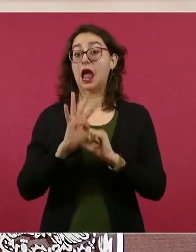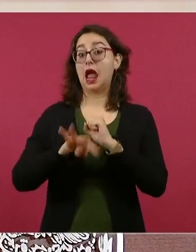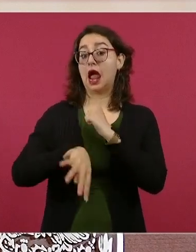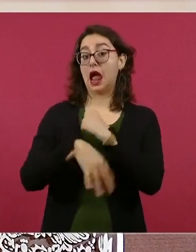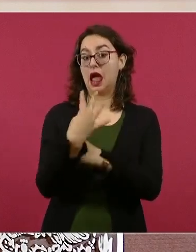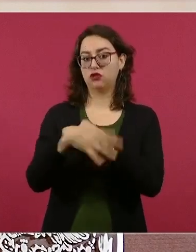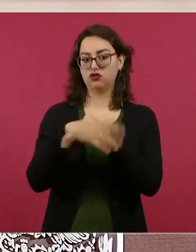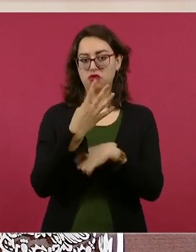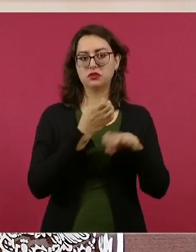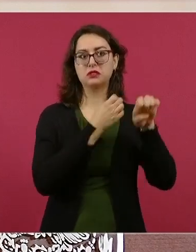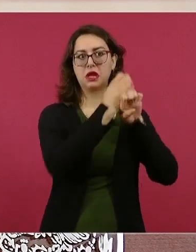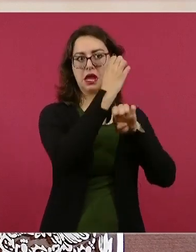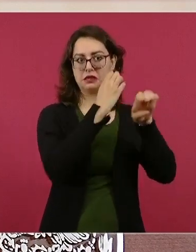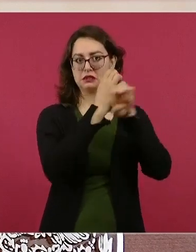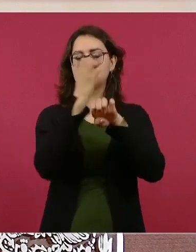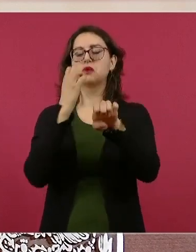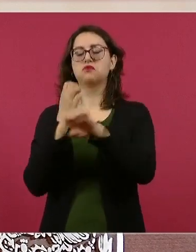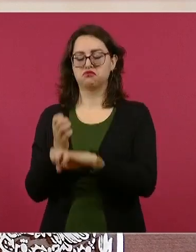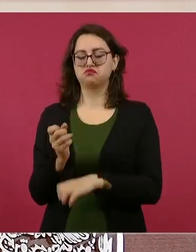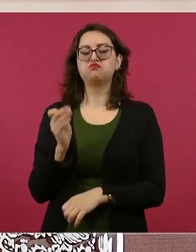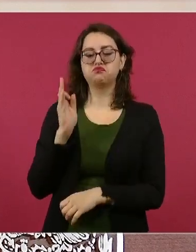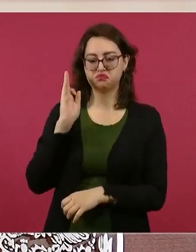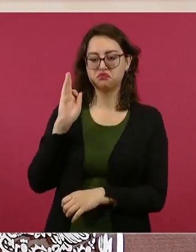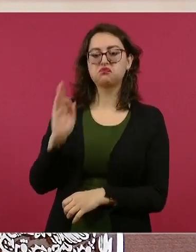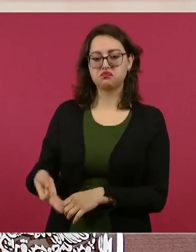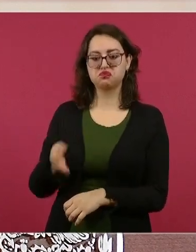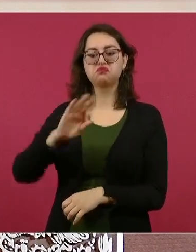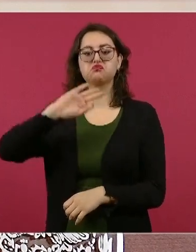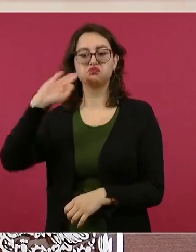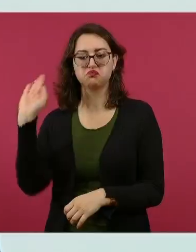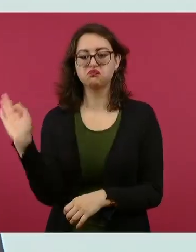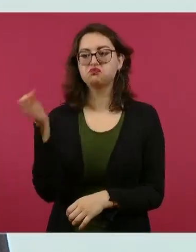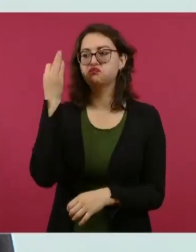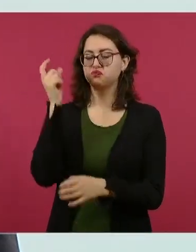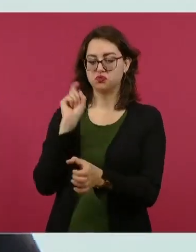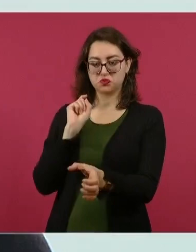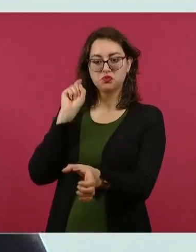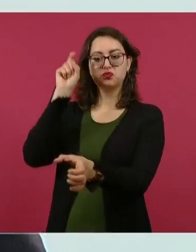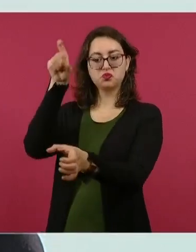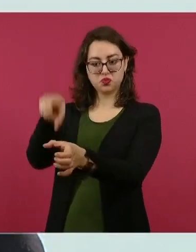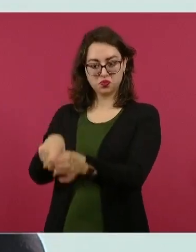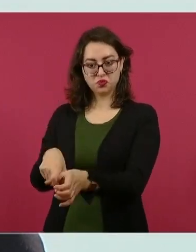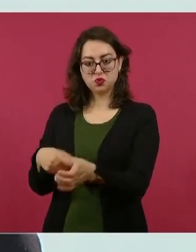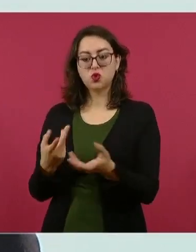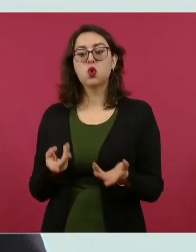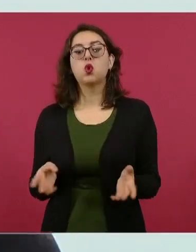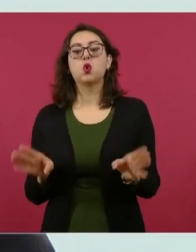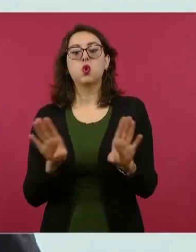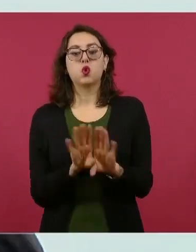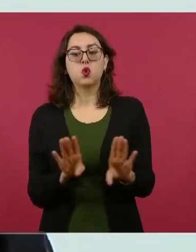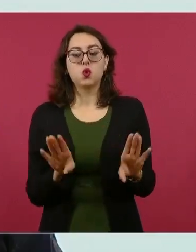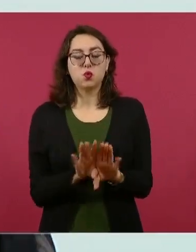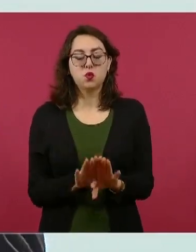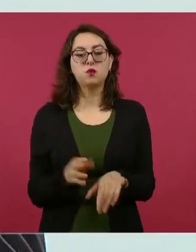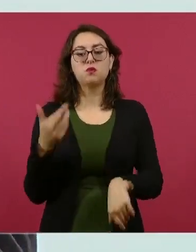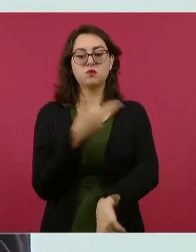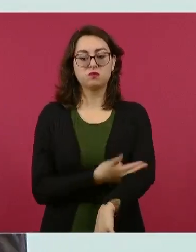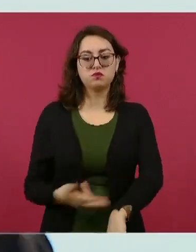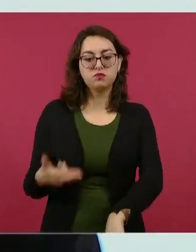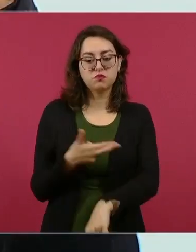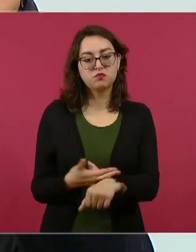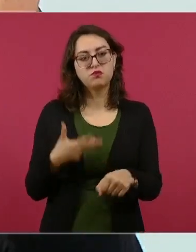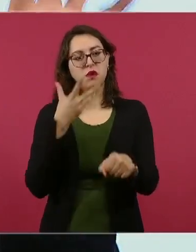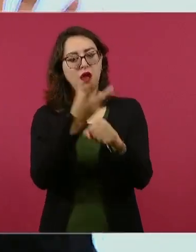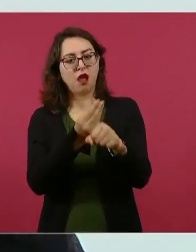atención médica con IMSS Bienestar, se han hecho acciones de conservación, rehabilitación y mantenimiento en